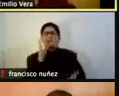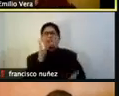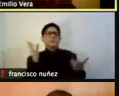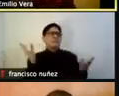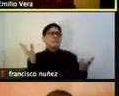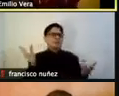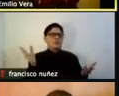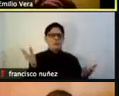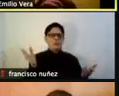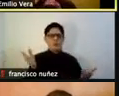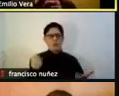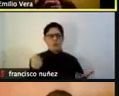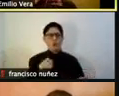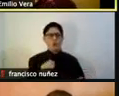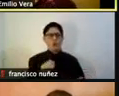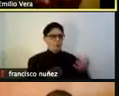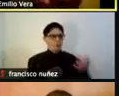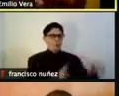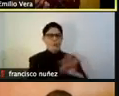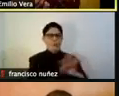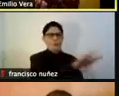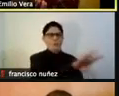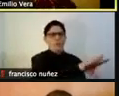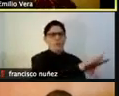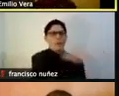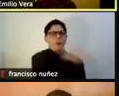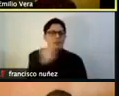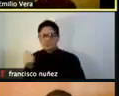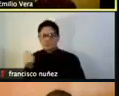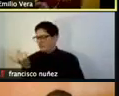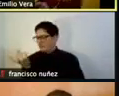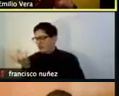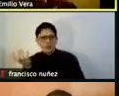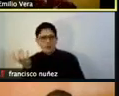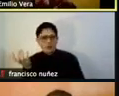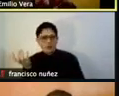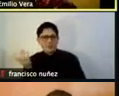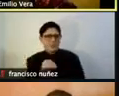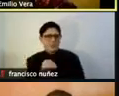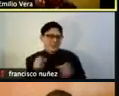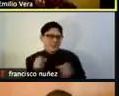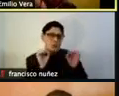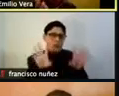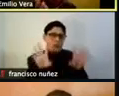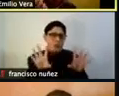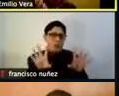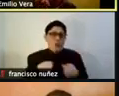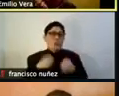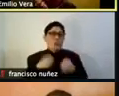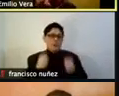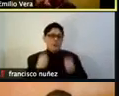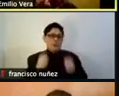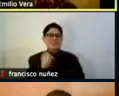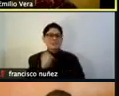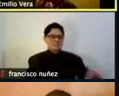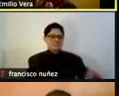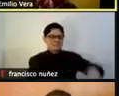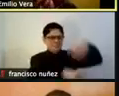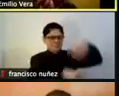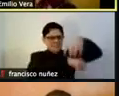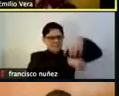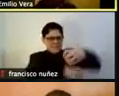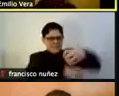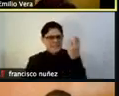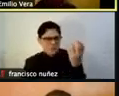sería lo único que a uno le puede decir efectivamente la roca es tal y cual.